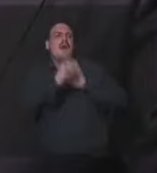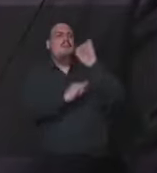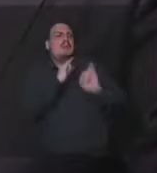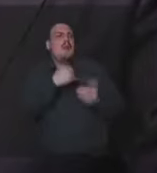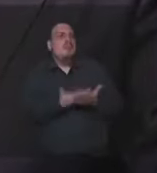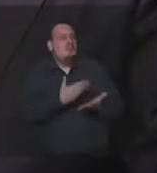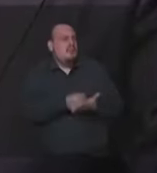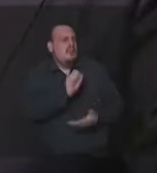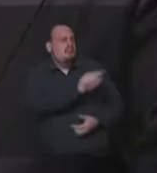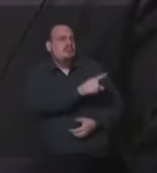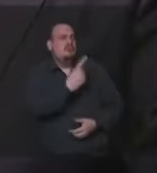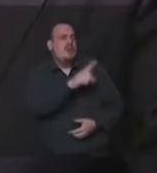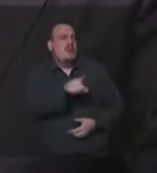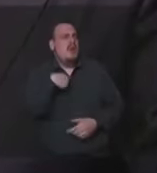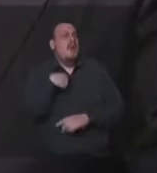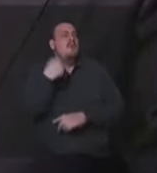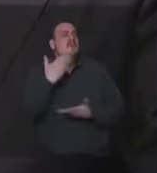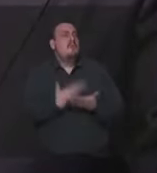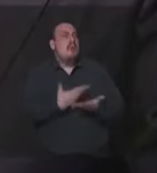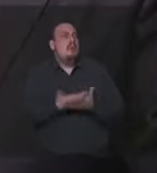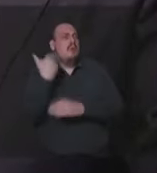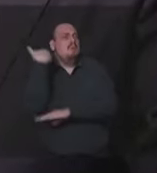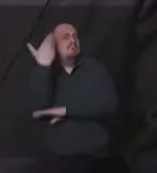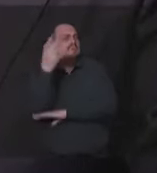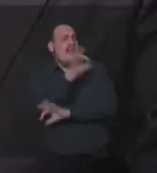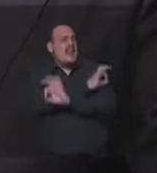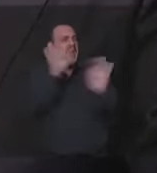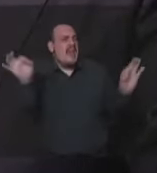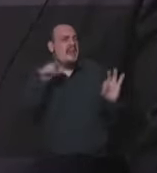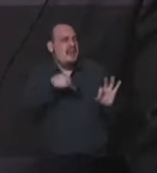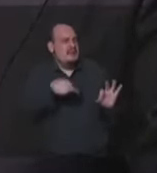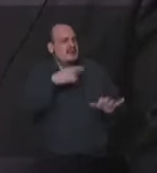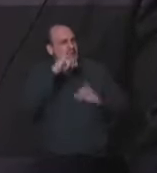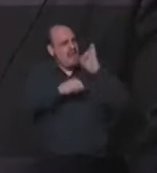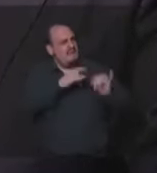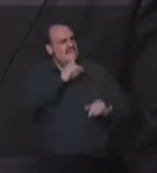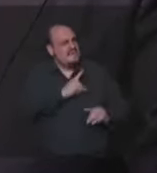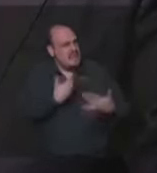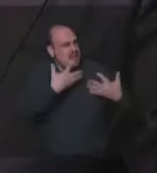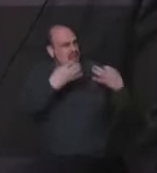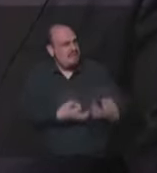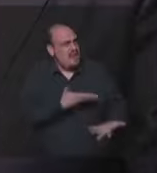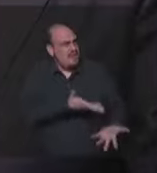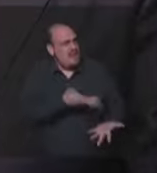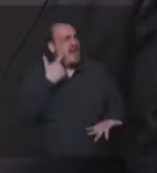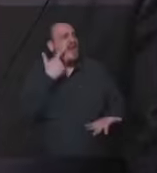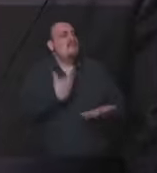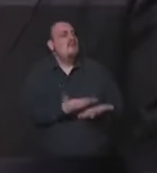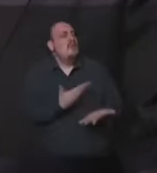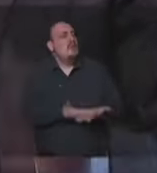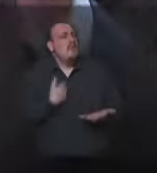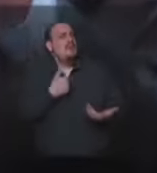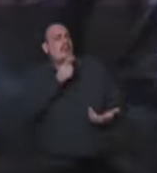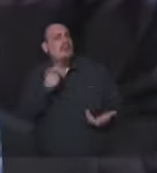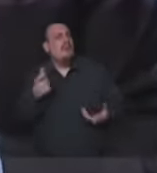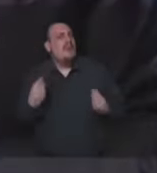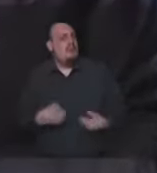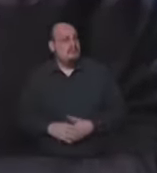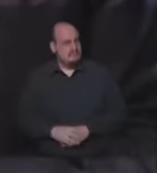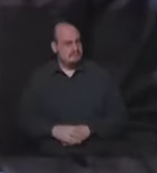propuestas porque no se te escuchó ninguna propuesta a ver digamos hablar en serio Y hac vos alguna propuesta y a ver qué decimos